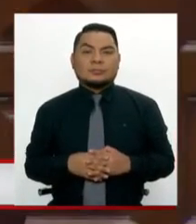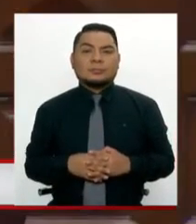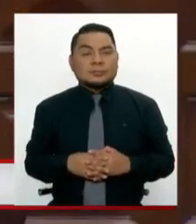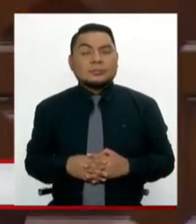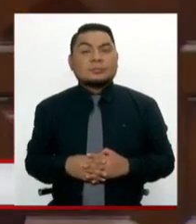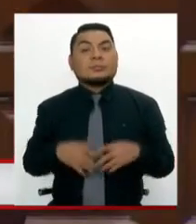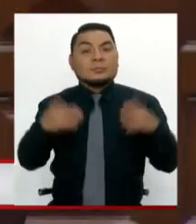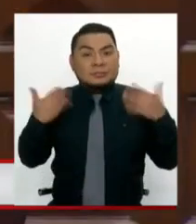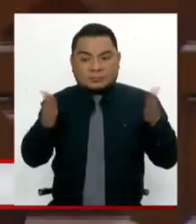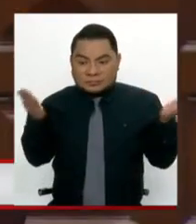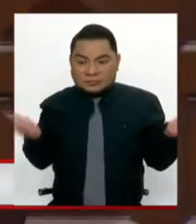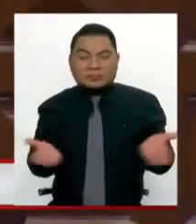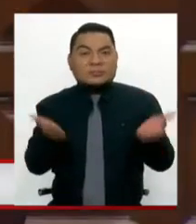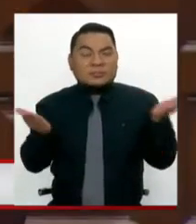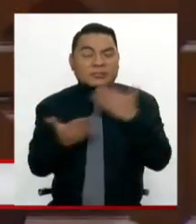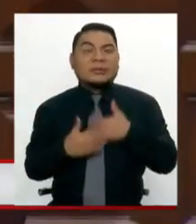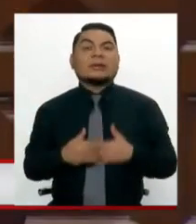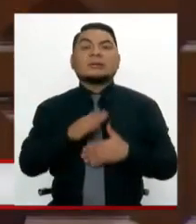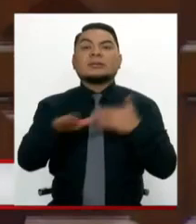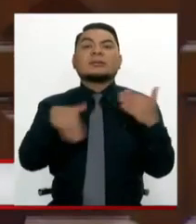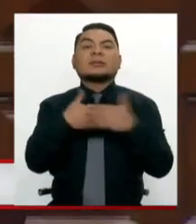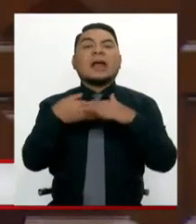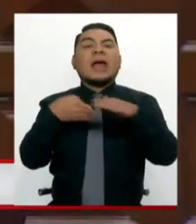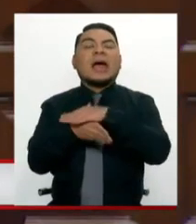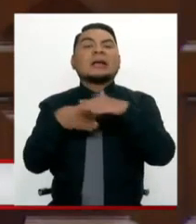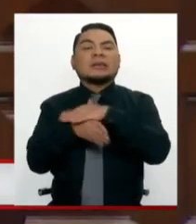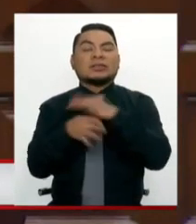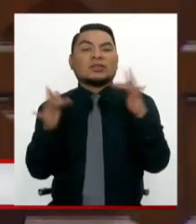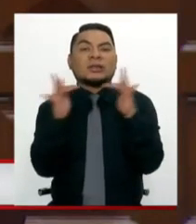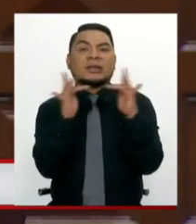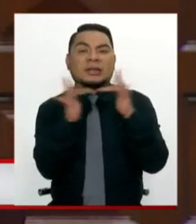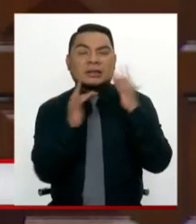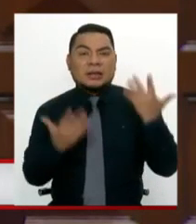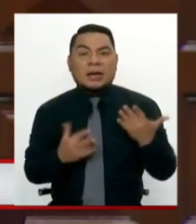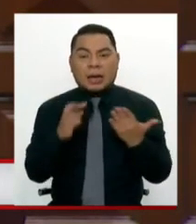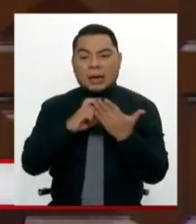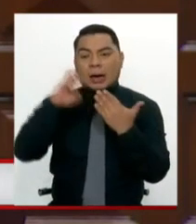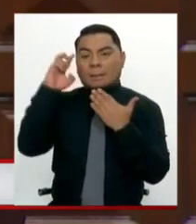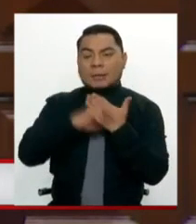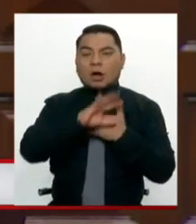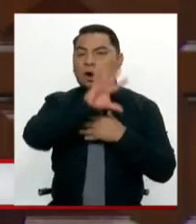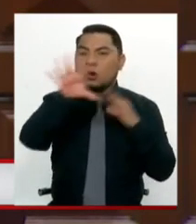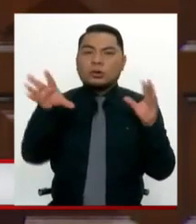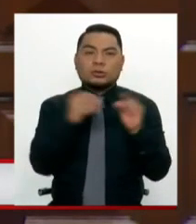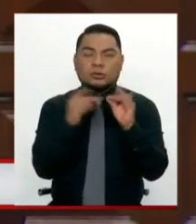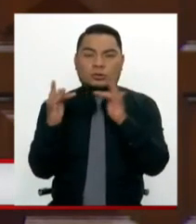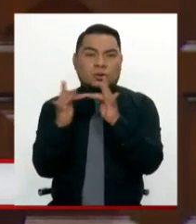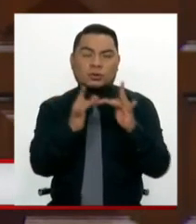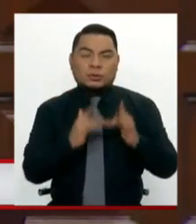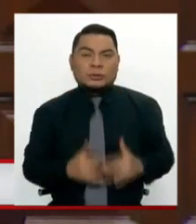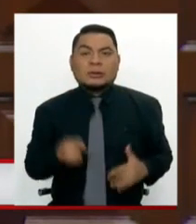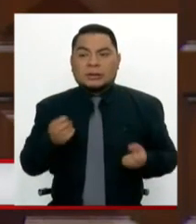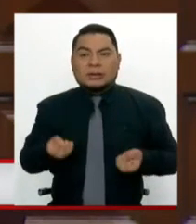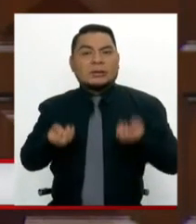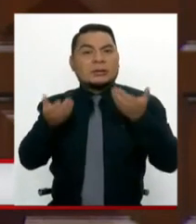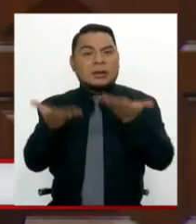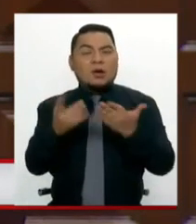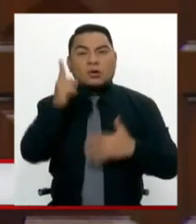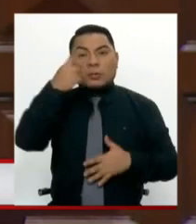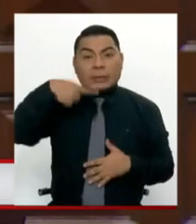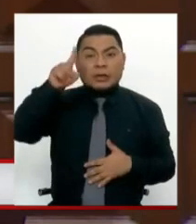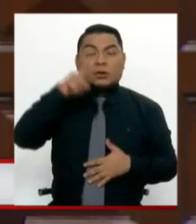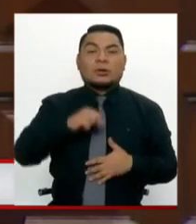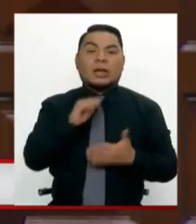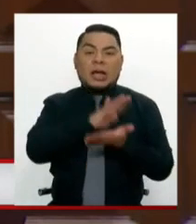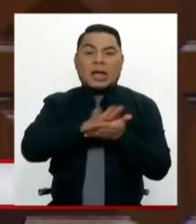Se está impulsando los centros de acceso digital del plan Todos Conectados, que brindará 1 millón